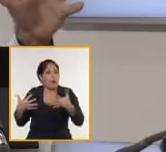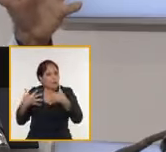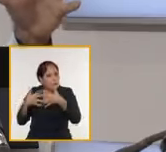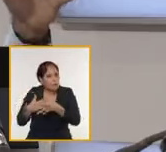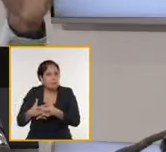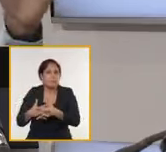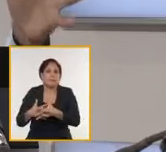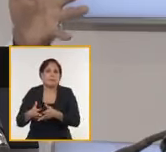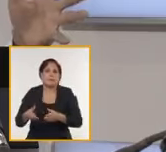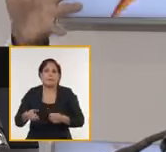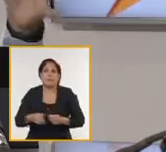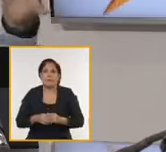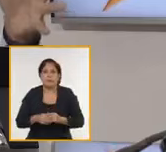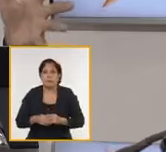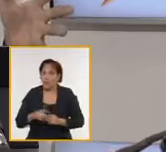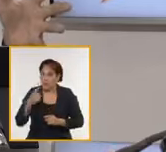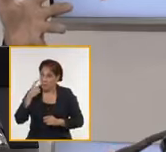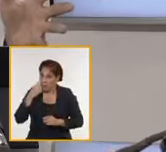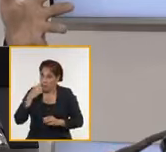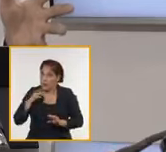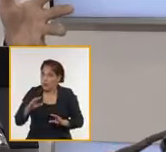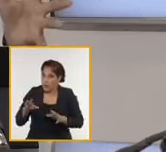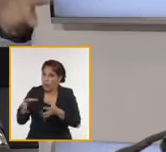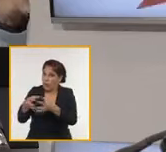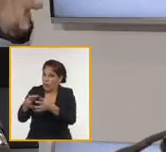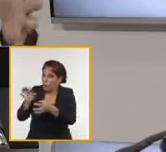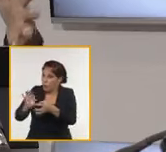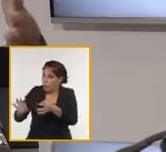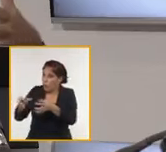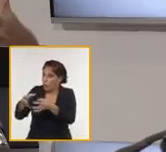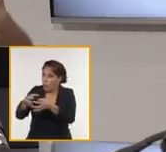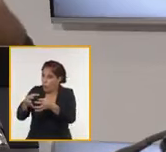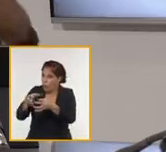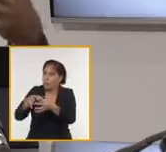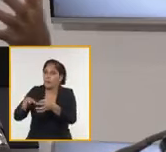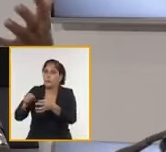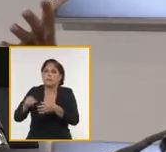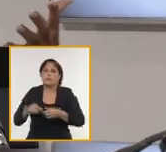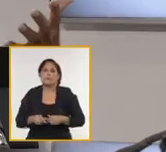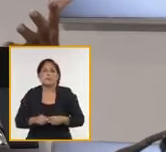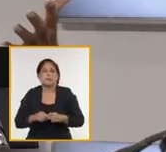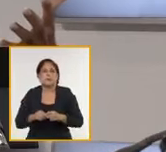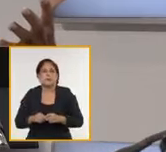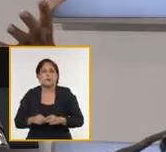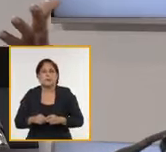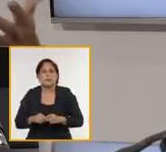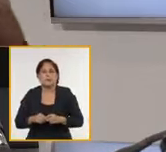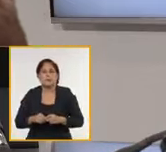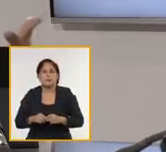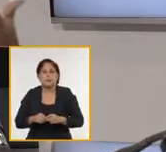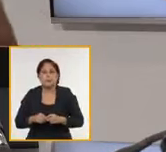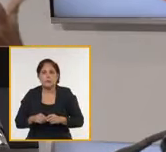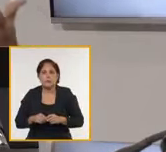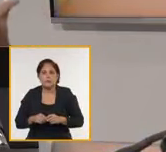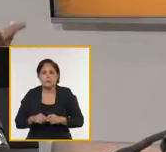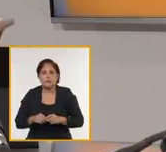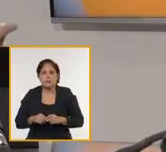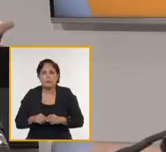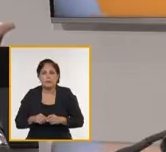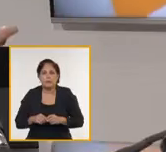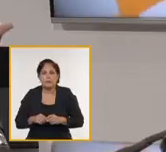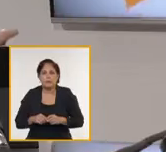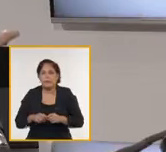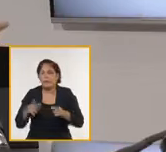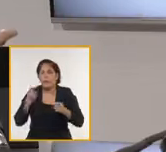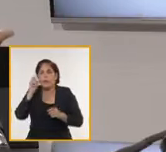interdependencia entre todos. Fíjate el escenario que escogió para lanzar esta nueva iniciativa. ¿Cuál es el